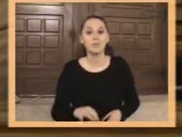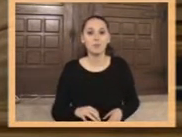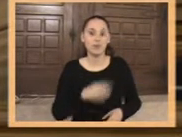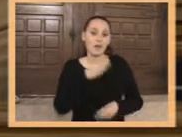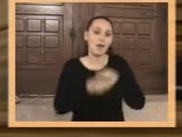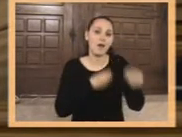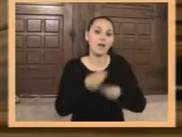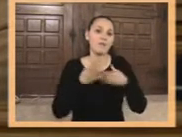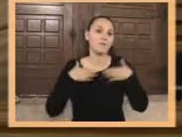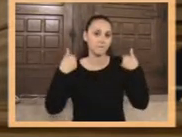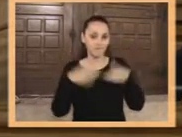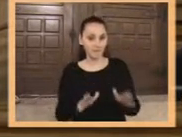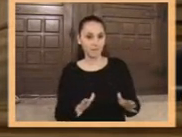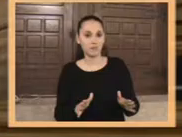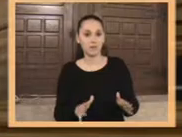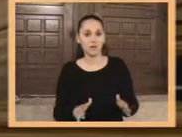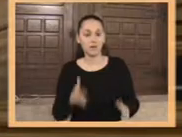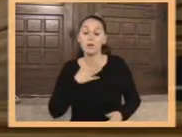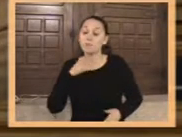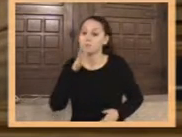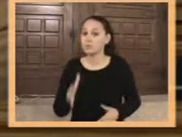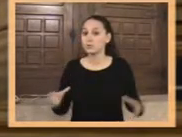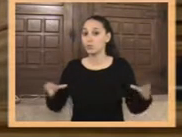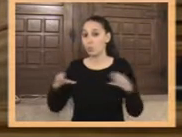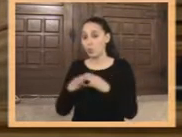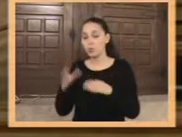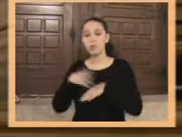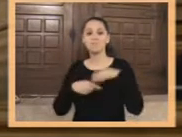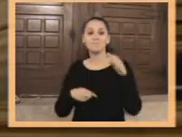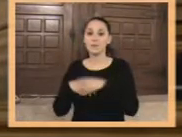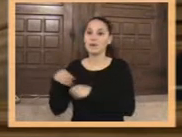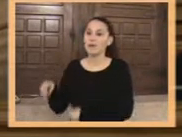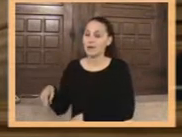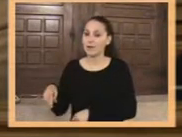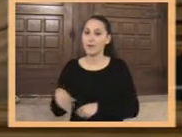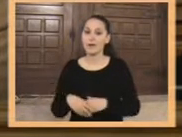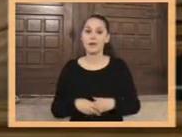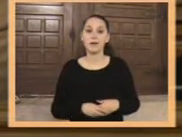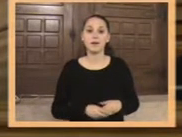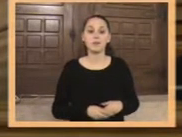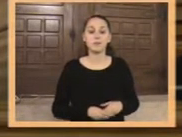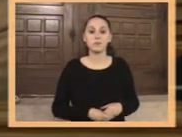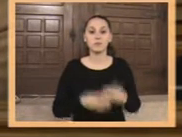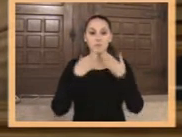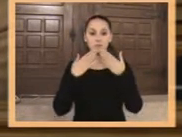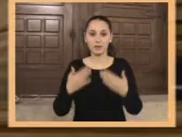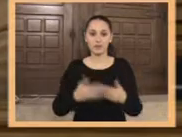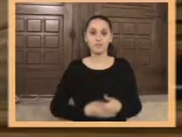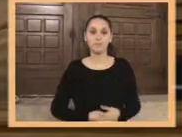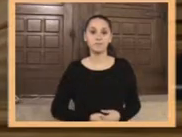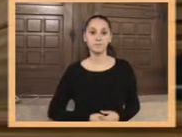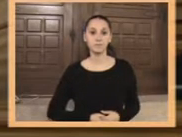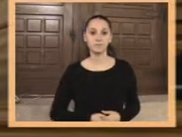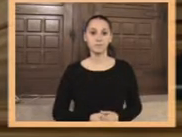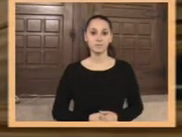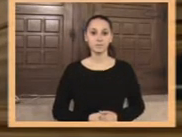municipal lo que se va a hacer es abstener, porque no toca ahora, no es el momento, y por lo tanto entendemos que no va a beneficiar a la ciudad. Muchas gracias. A usted,